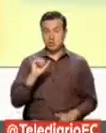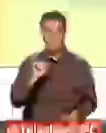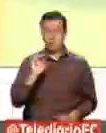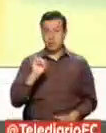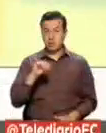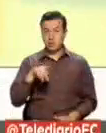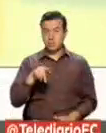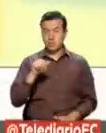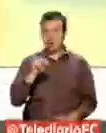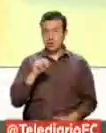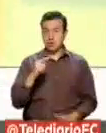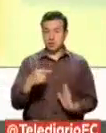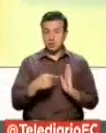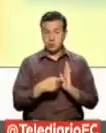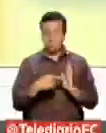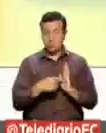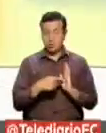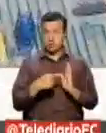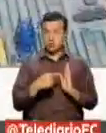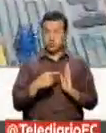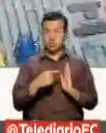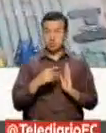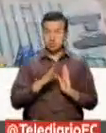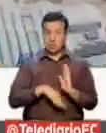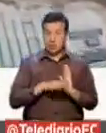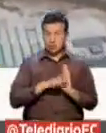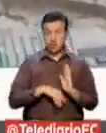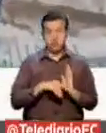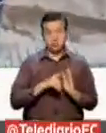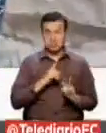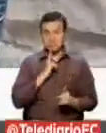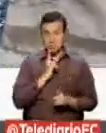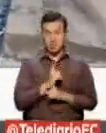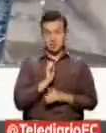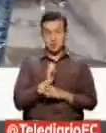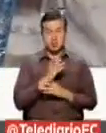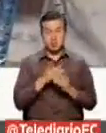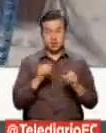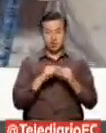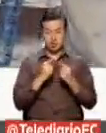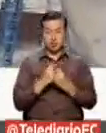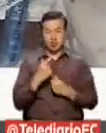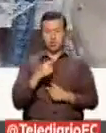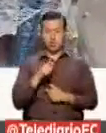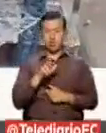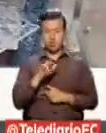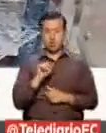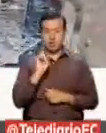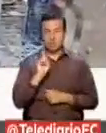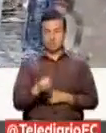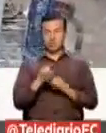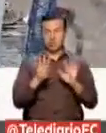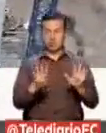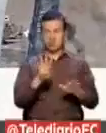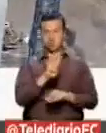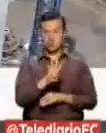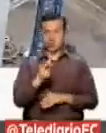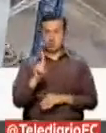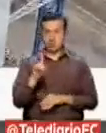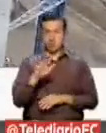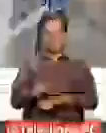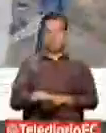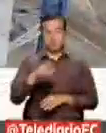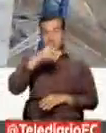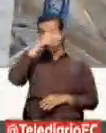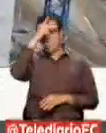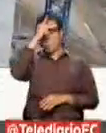los beneficios tributarios que podemos tener acá en Ecuador. El Grupo Gloria, constituido desde 1941 con sede en